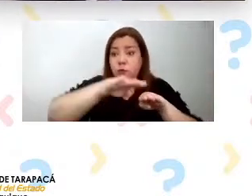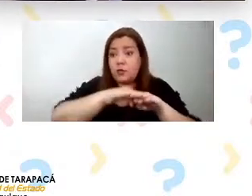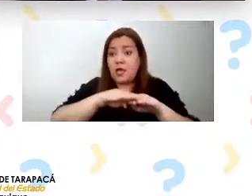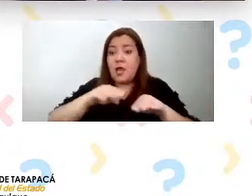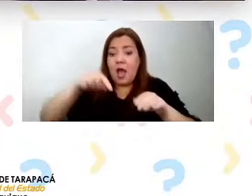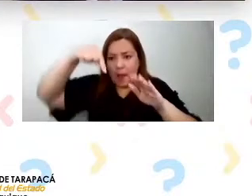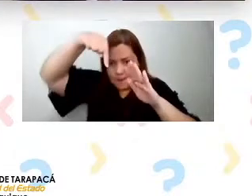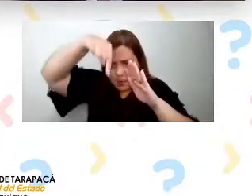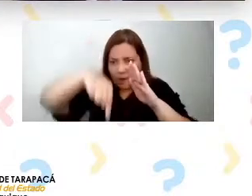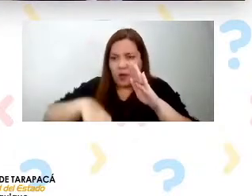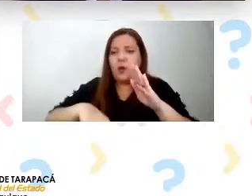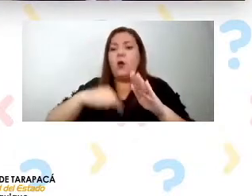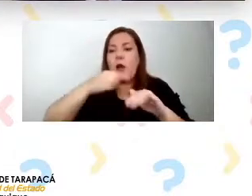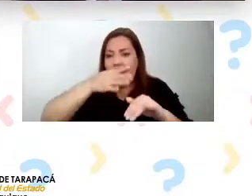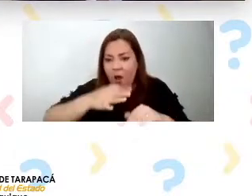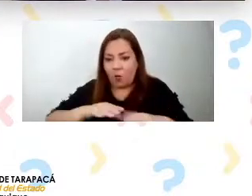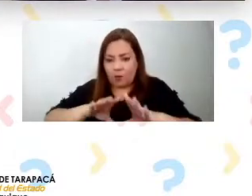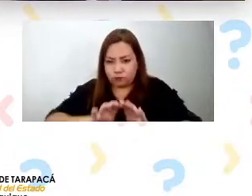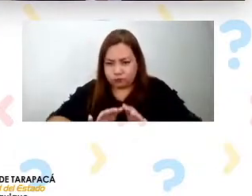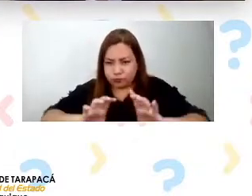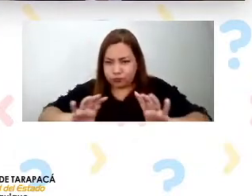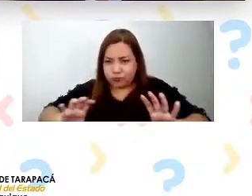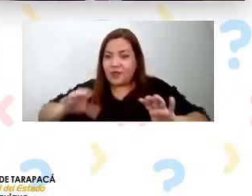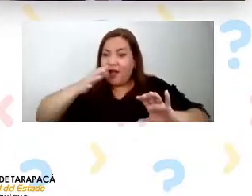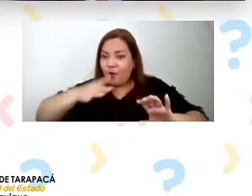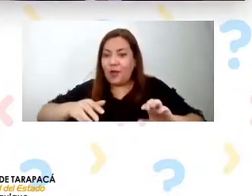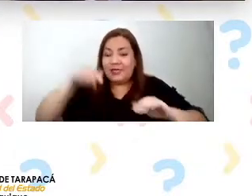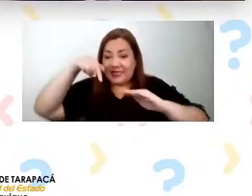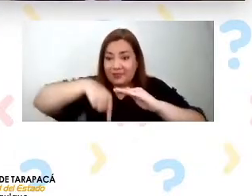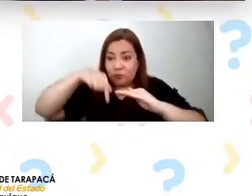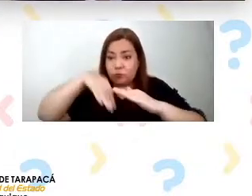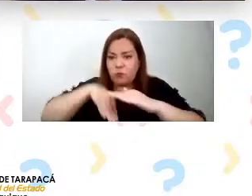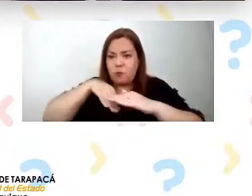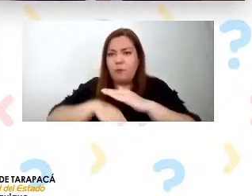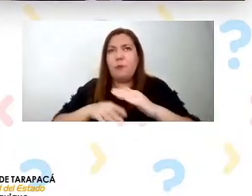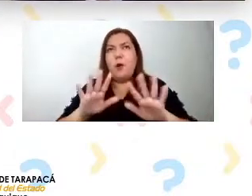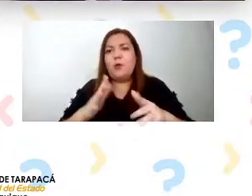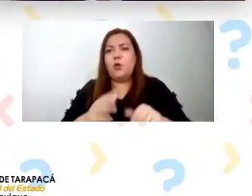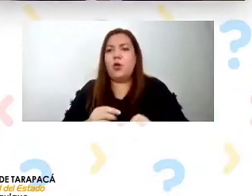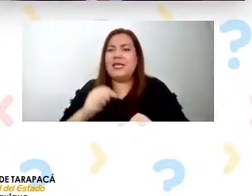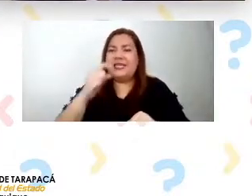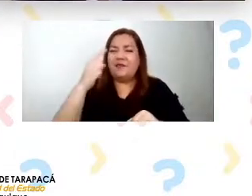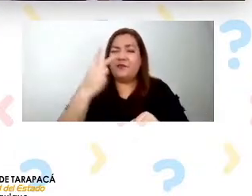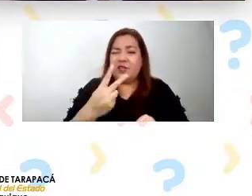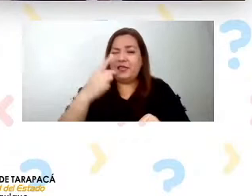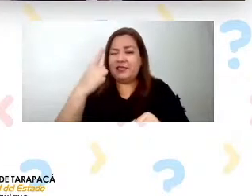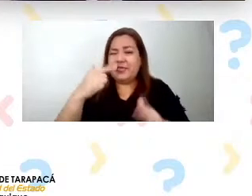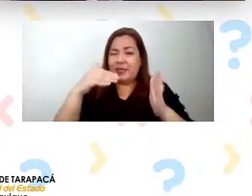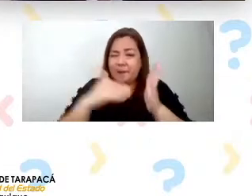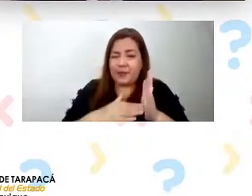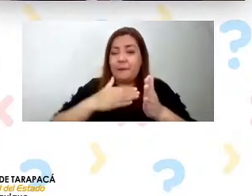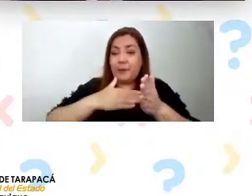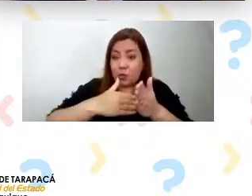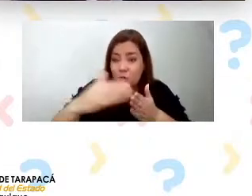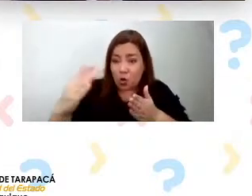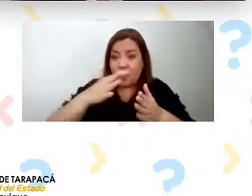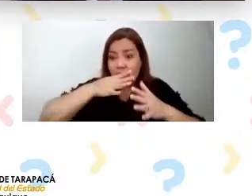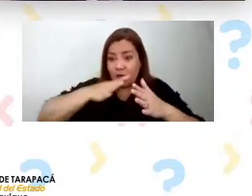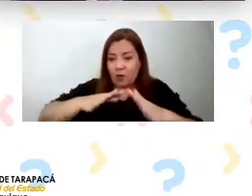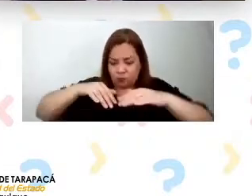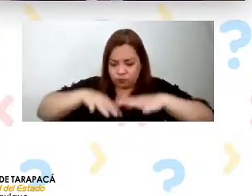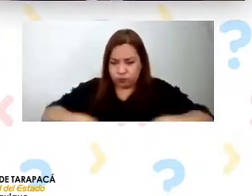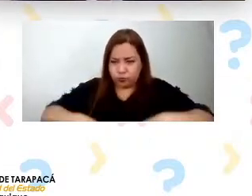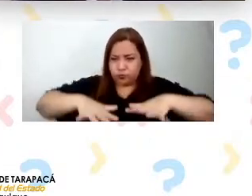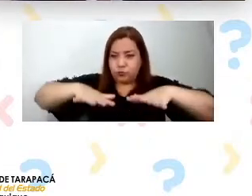cuadrados, tiene un volumen almacenado de 27.000 millones de metros cúbicos y abastece en